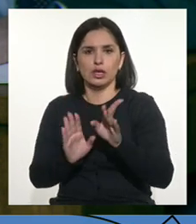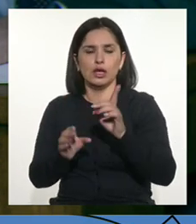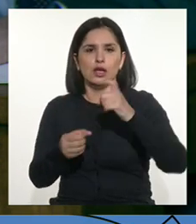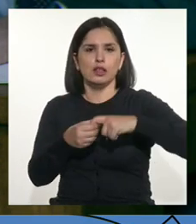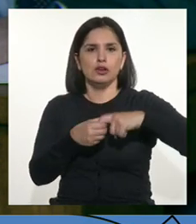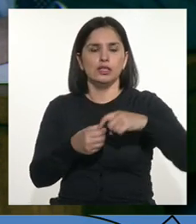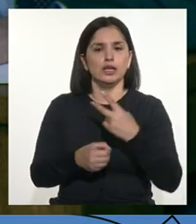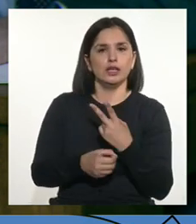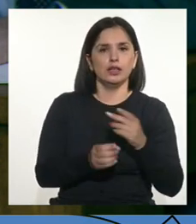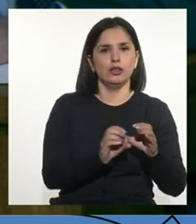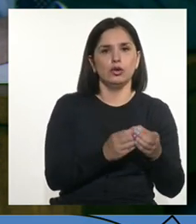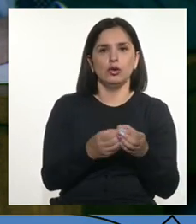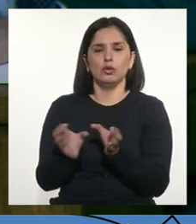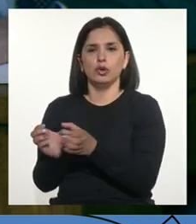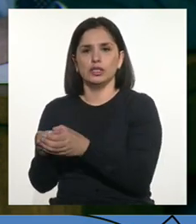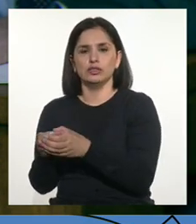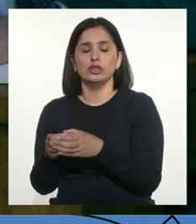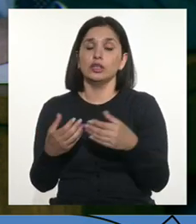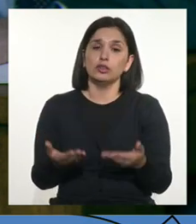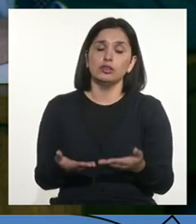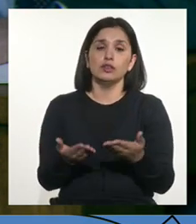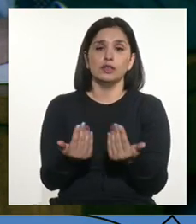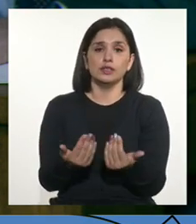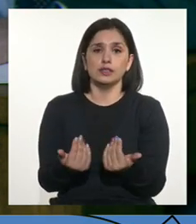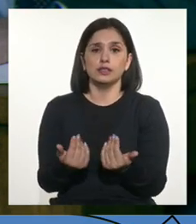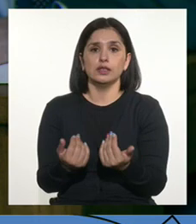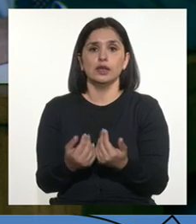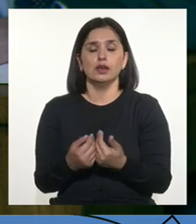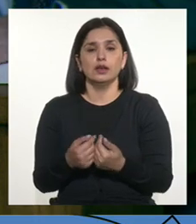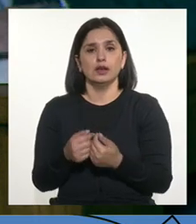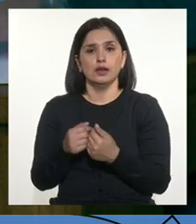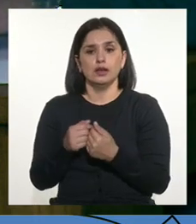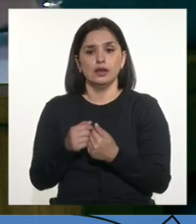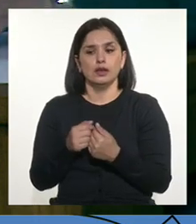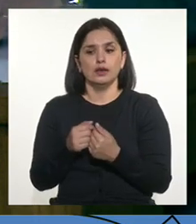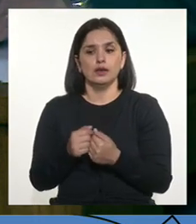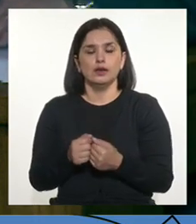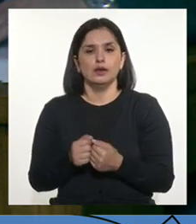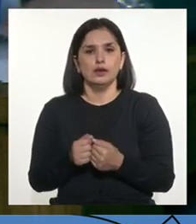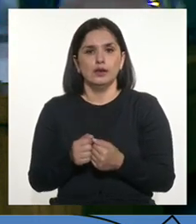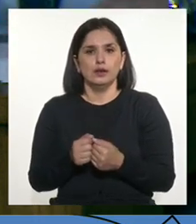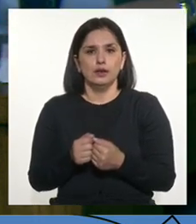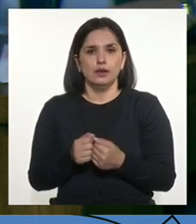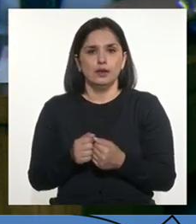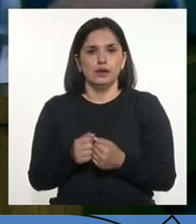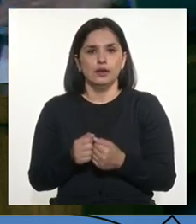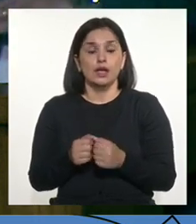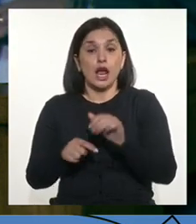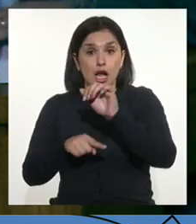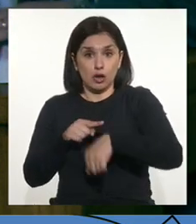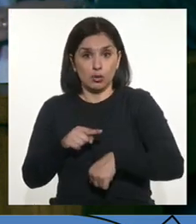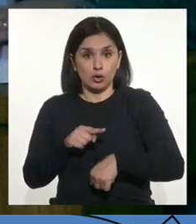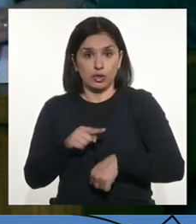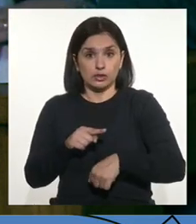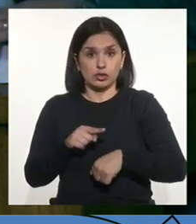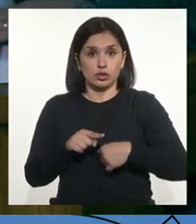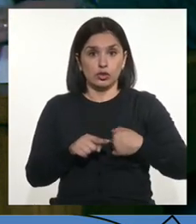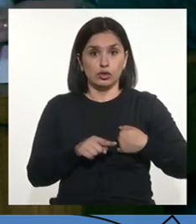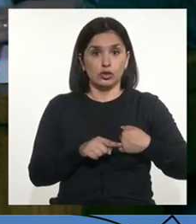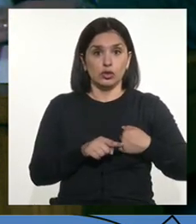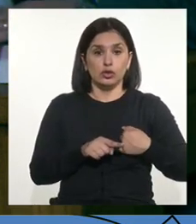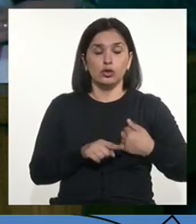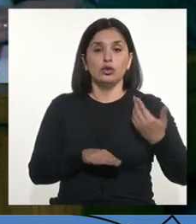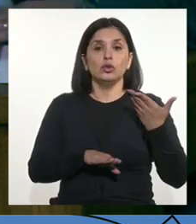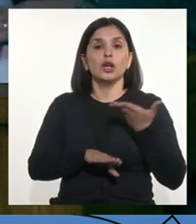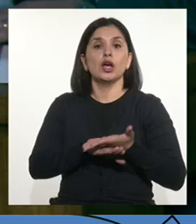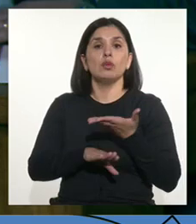de ambas corporaciones y por tanto se requiere que concurran a la aprobación de una iniciativa de roca tura en este